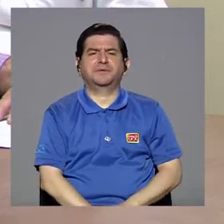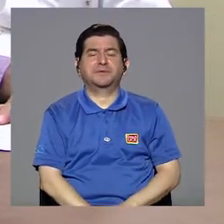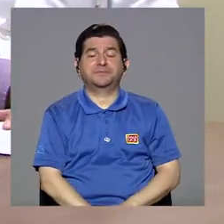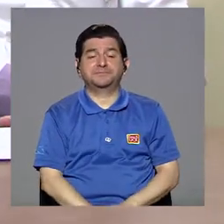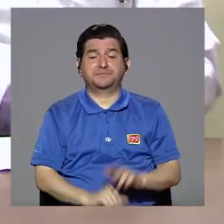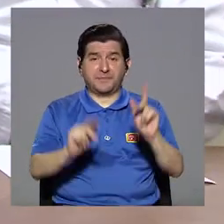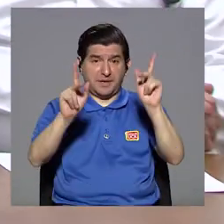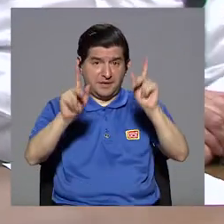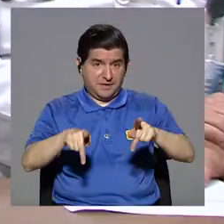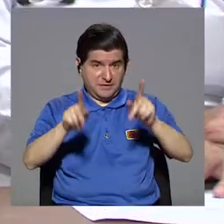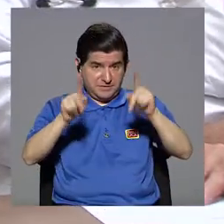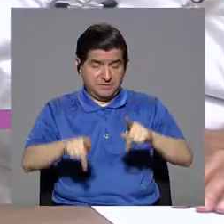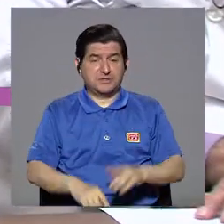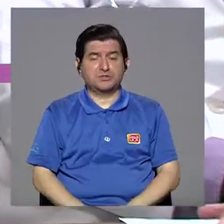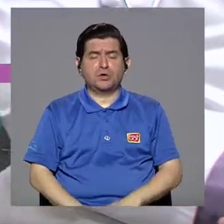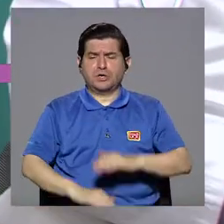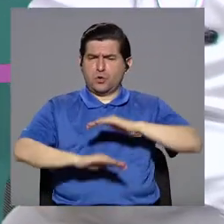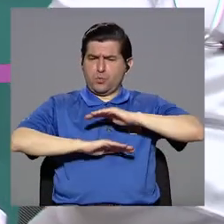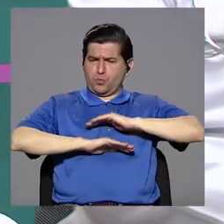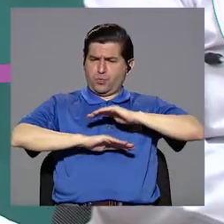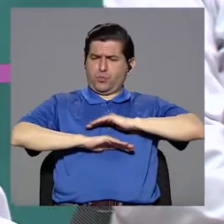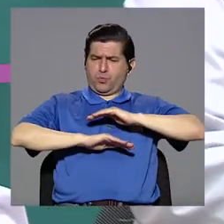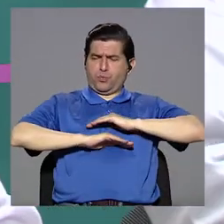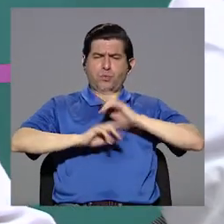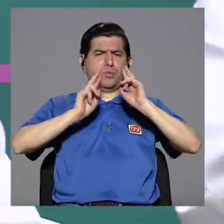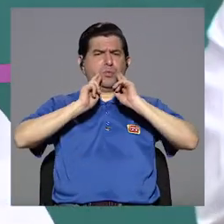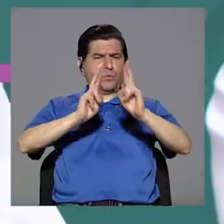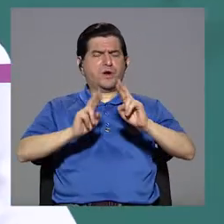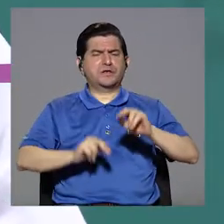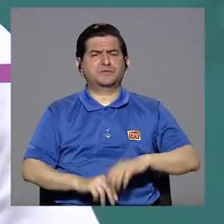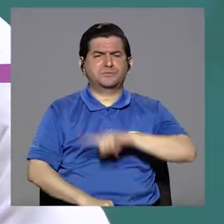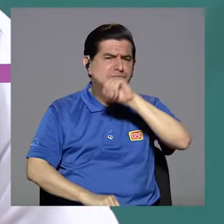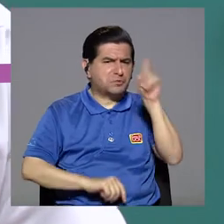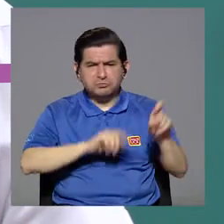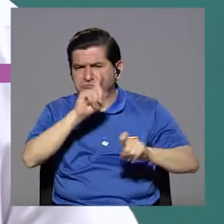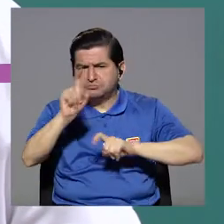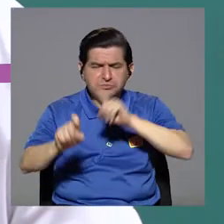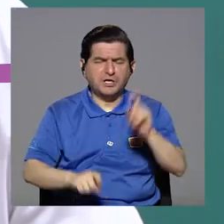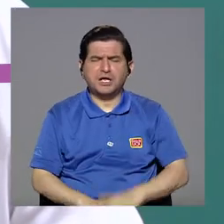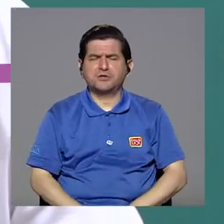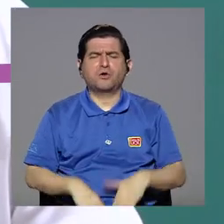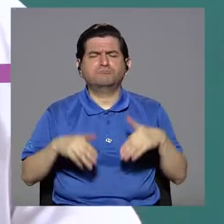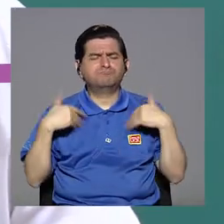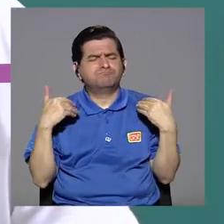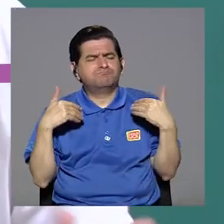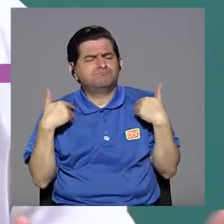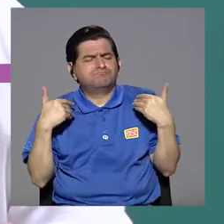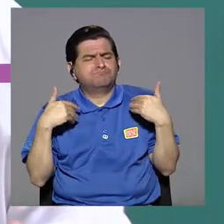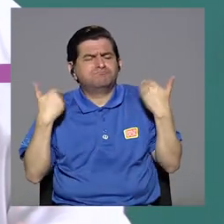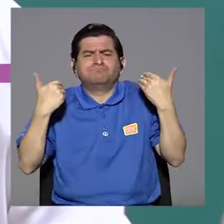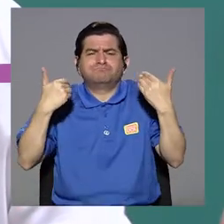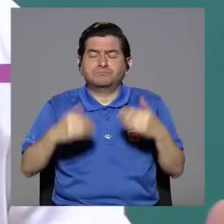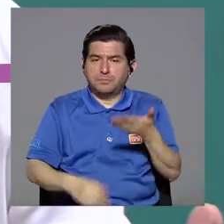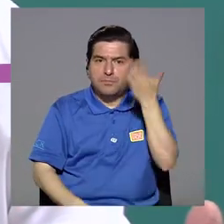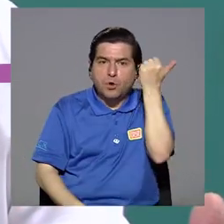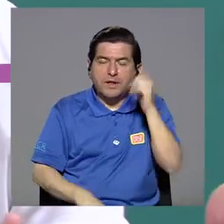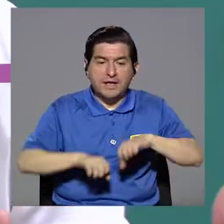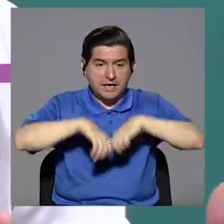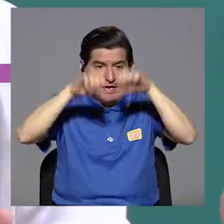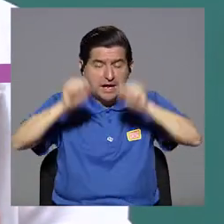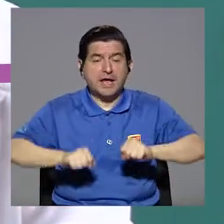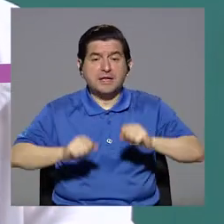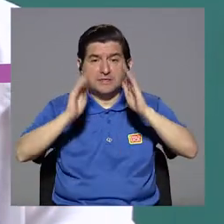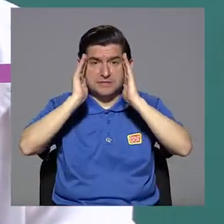a la gente una gran satisfacción contestando las encuestas que sentía muy contento por